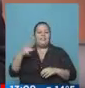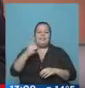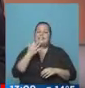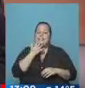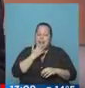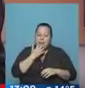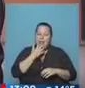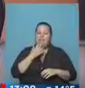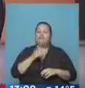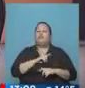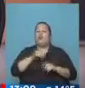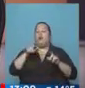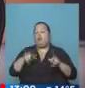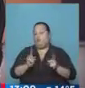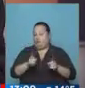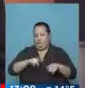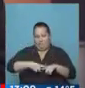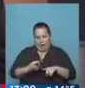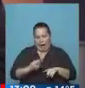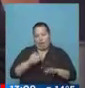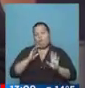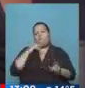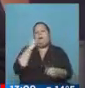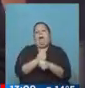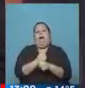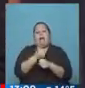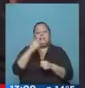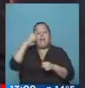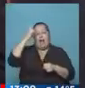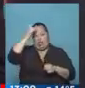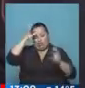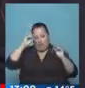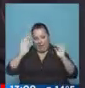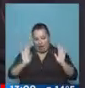sarmiento el ferrocarril sarmiento va a continuar sin funcionar por lo menos hasta las 24 de hoy vamos a